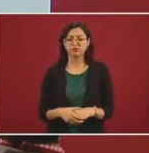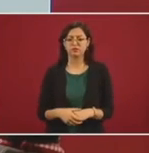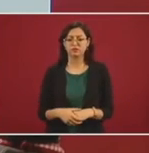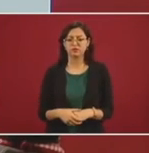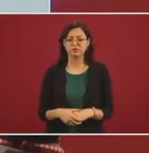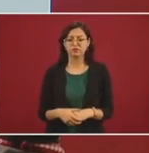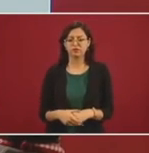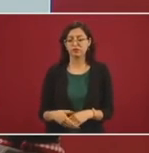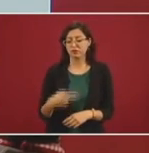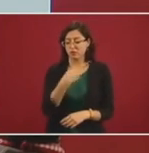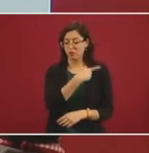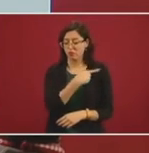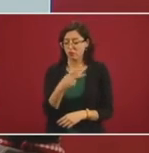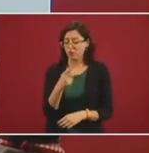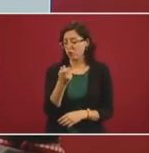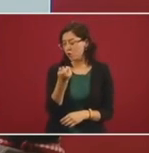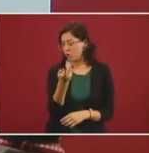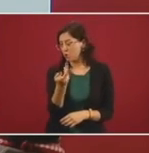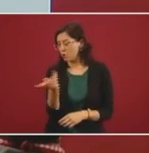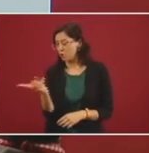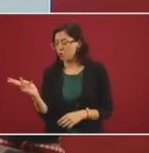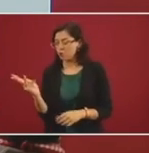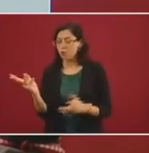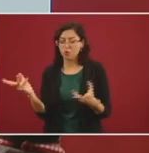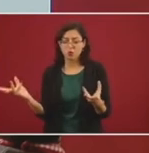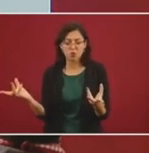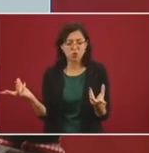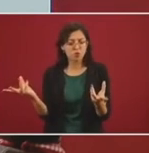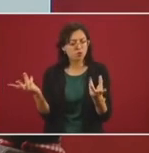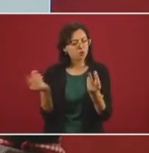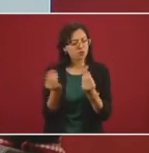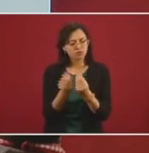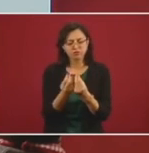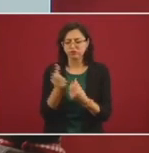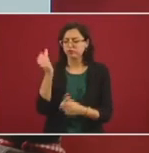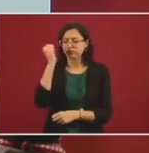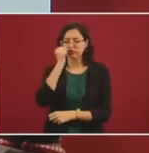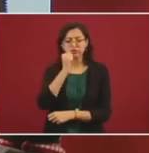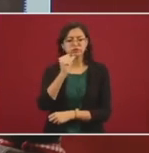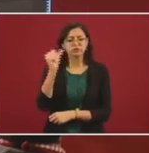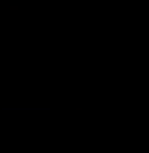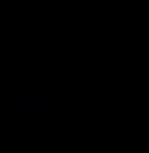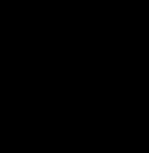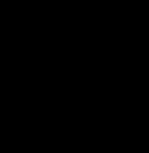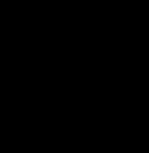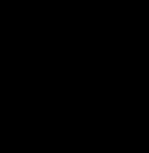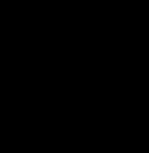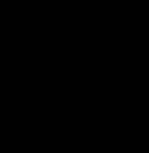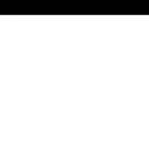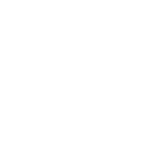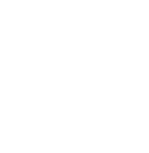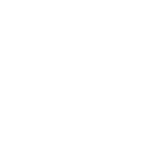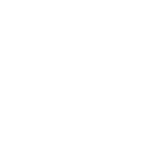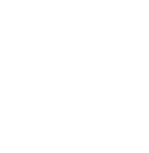con criterio y su gobierno respetaba todas las religiones, incluso a los no creyentes.